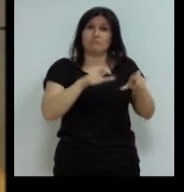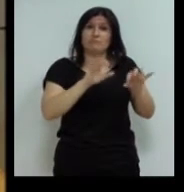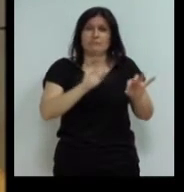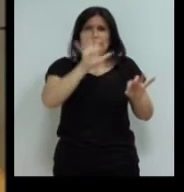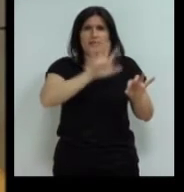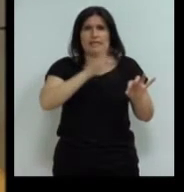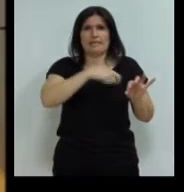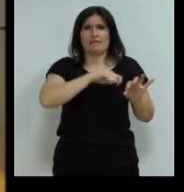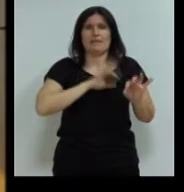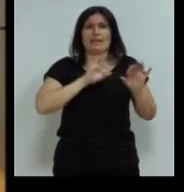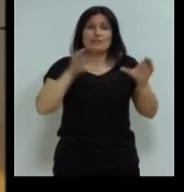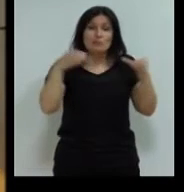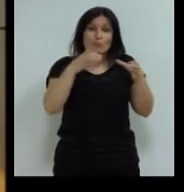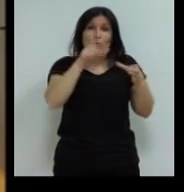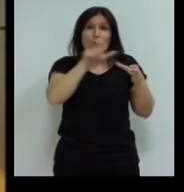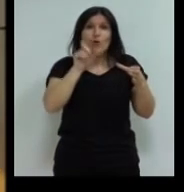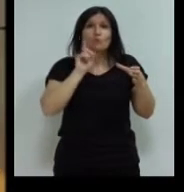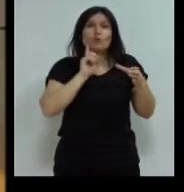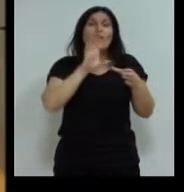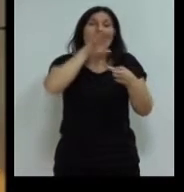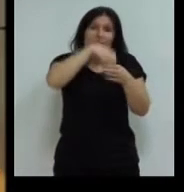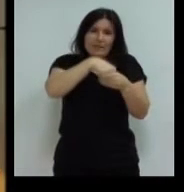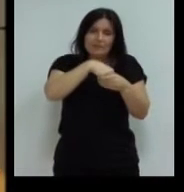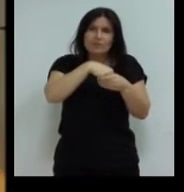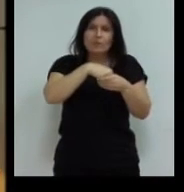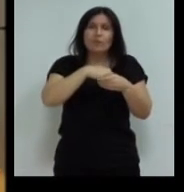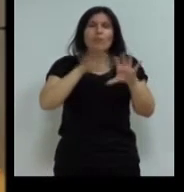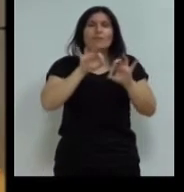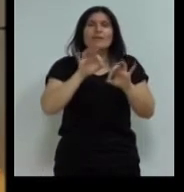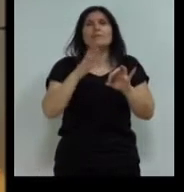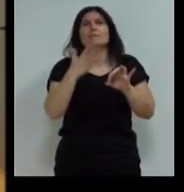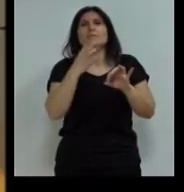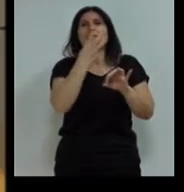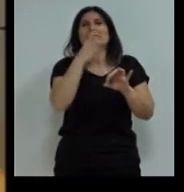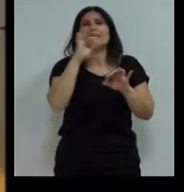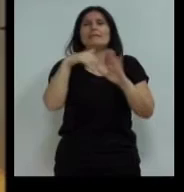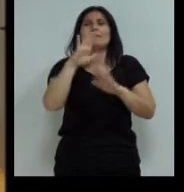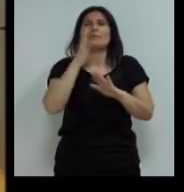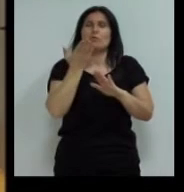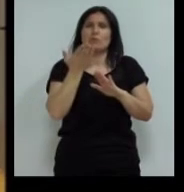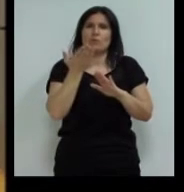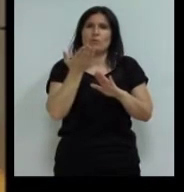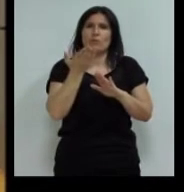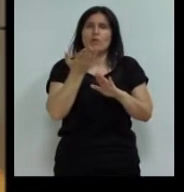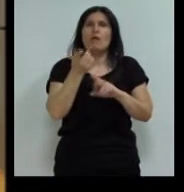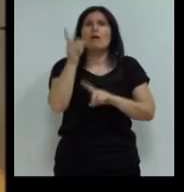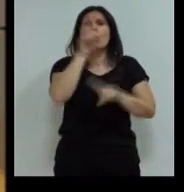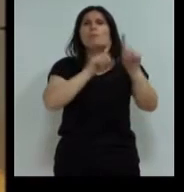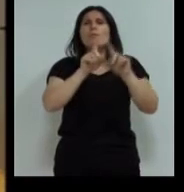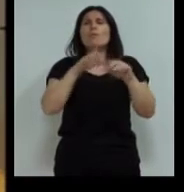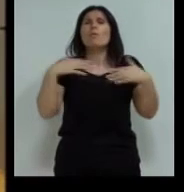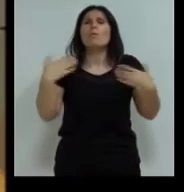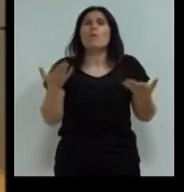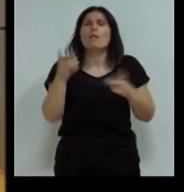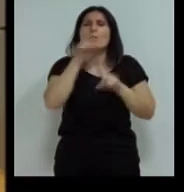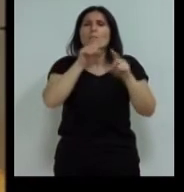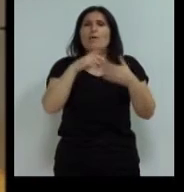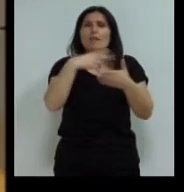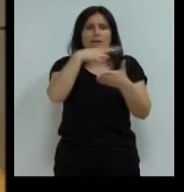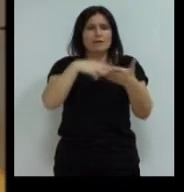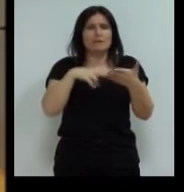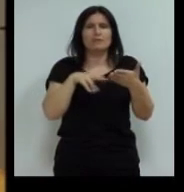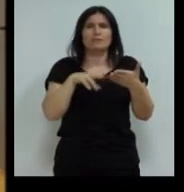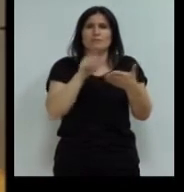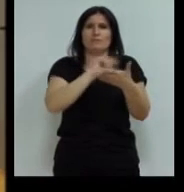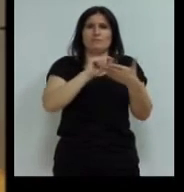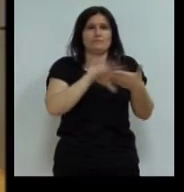española, que son los sordos, y dentro de los sordos un 30 y tantos %, que tienen serios problemas de lectoescritura. Entonces,